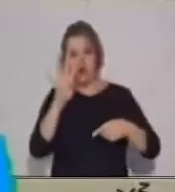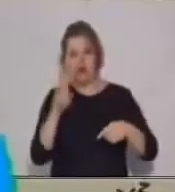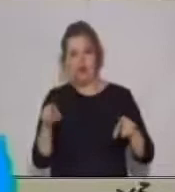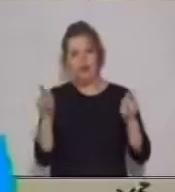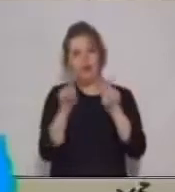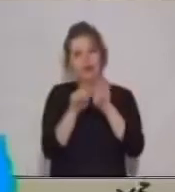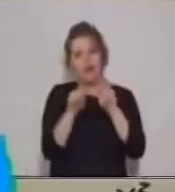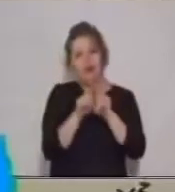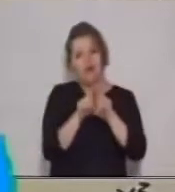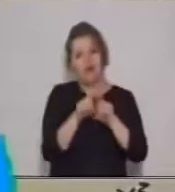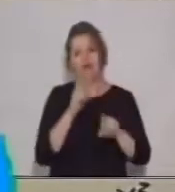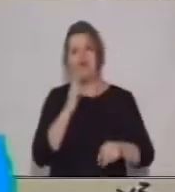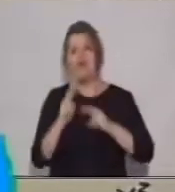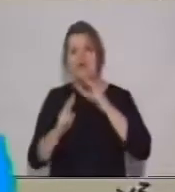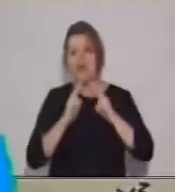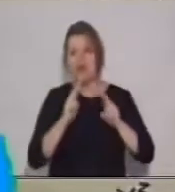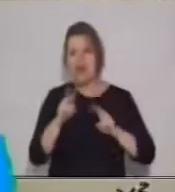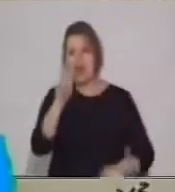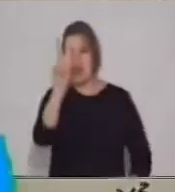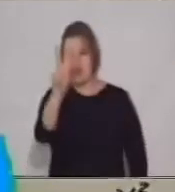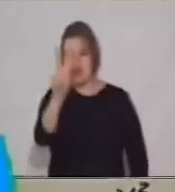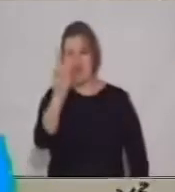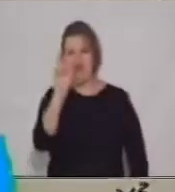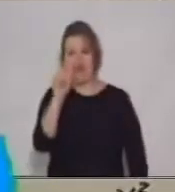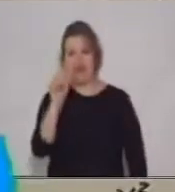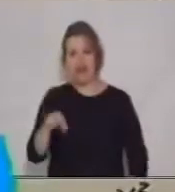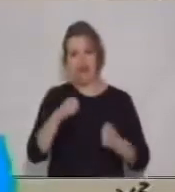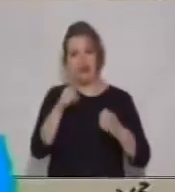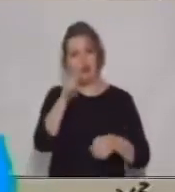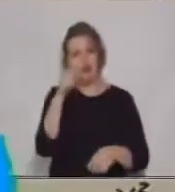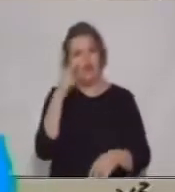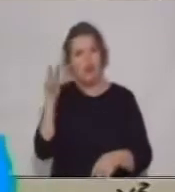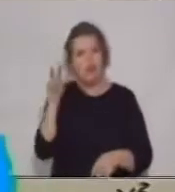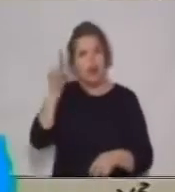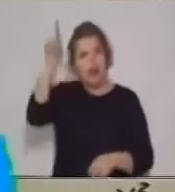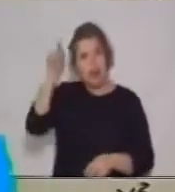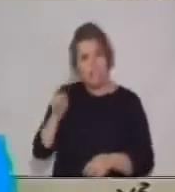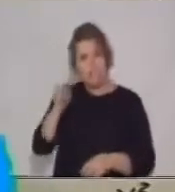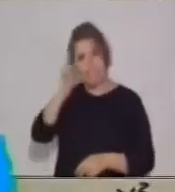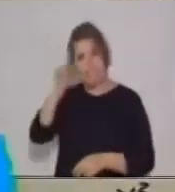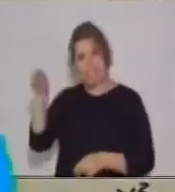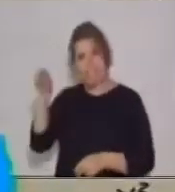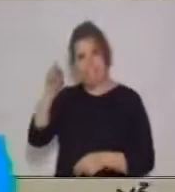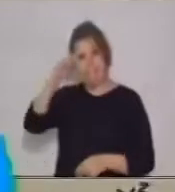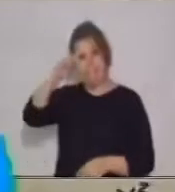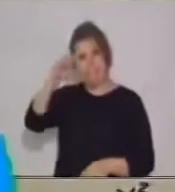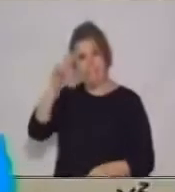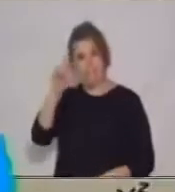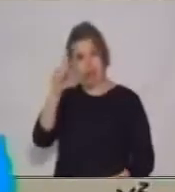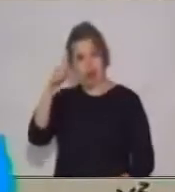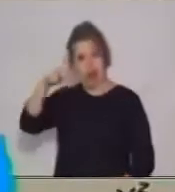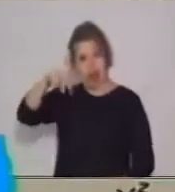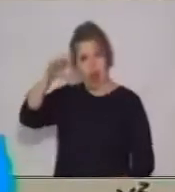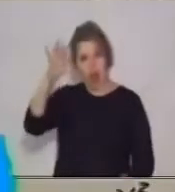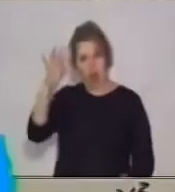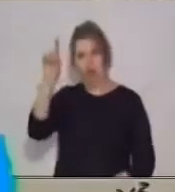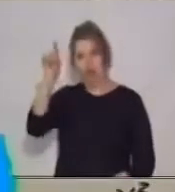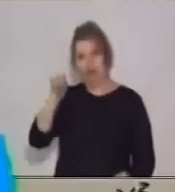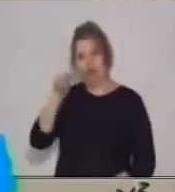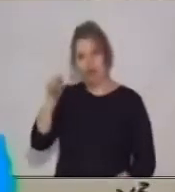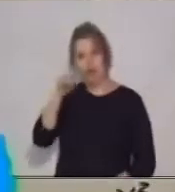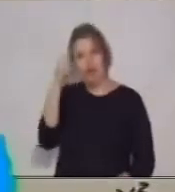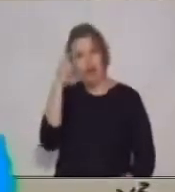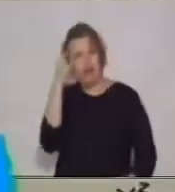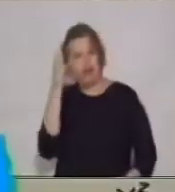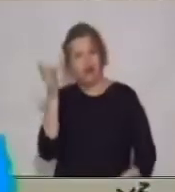2. Vamos a nuestro plano cartesiano. Tenemos aquí eje Y, eje X. ¿Dónde está el vértice de